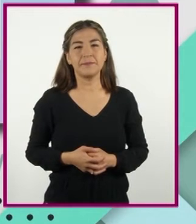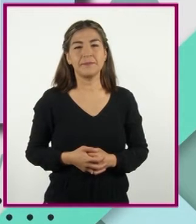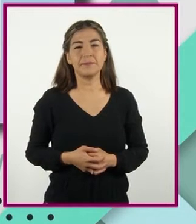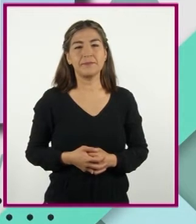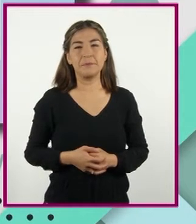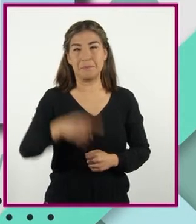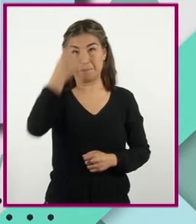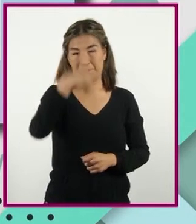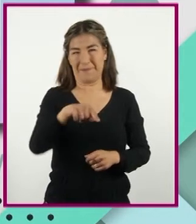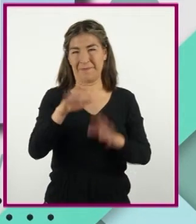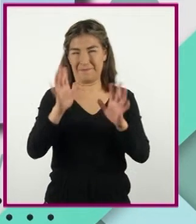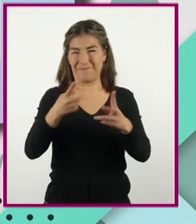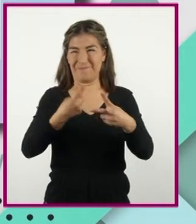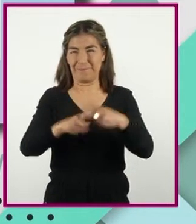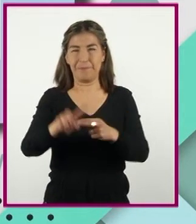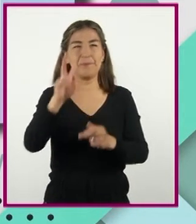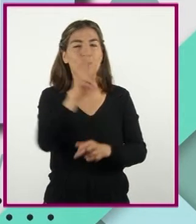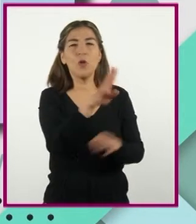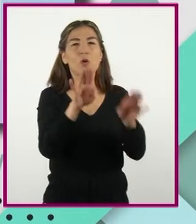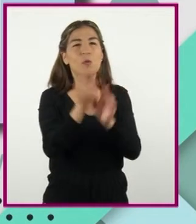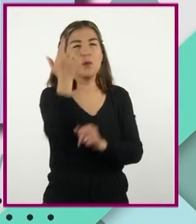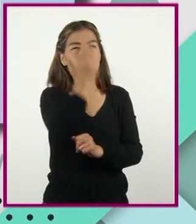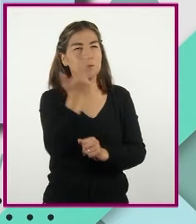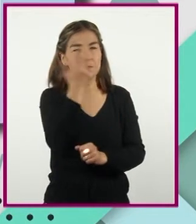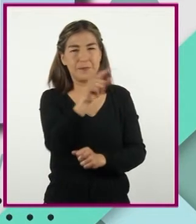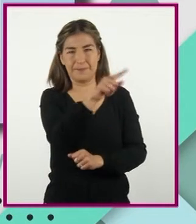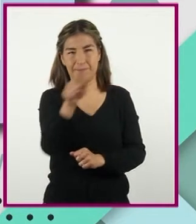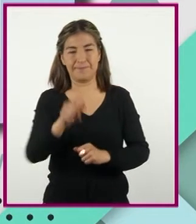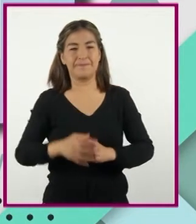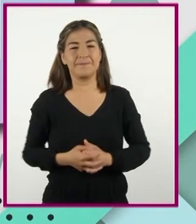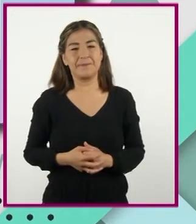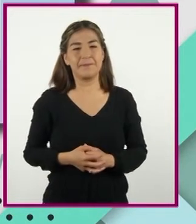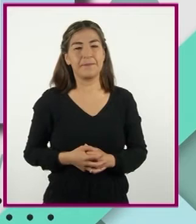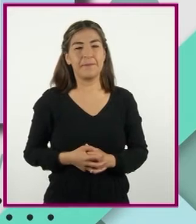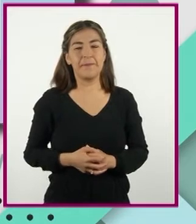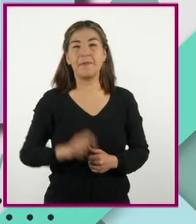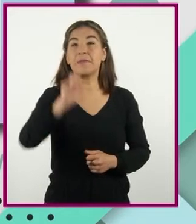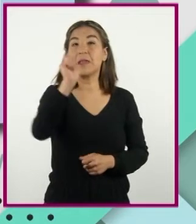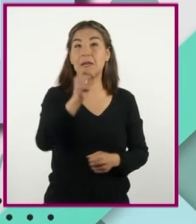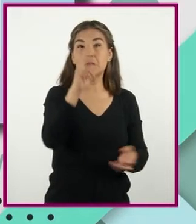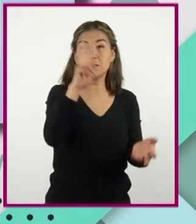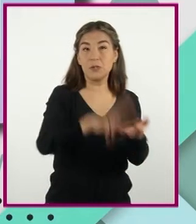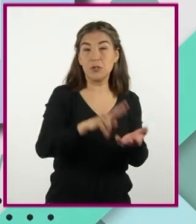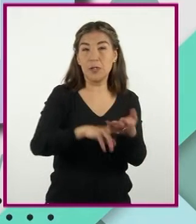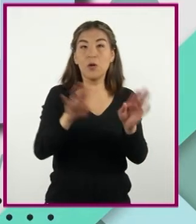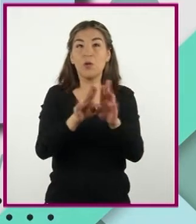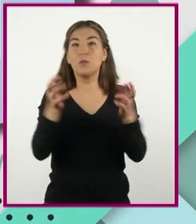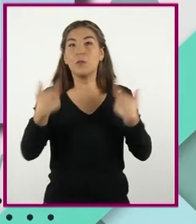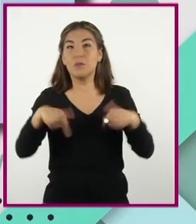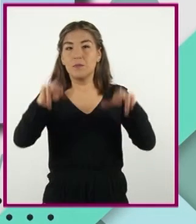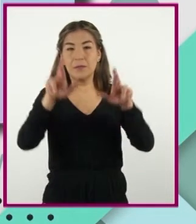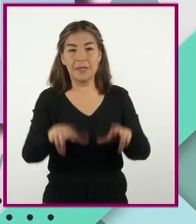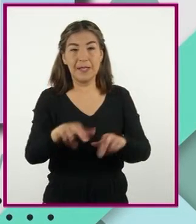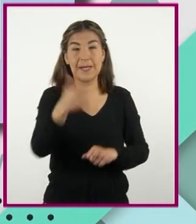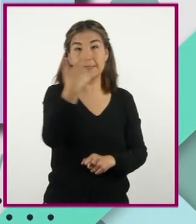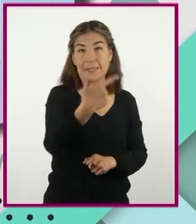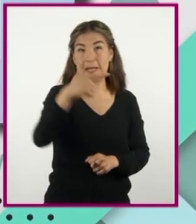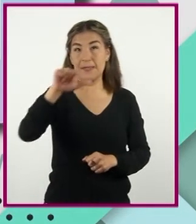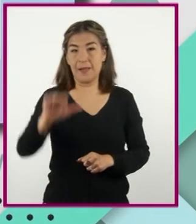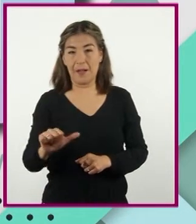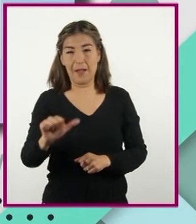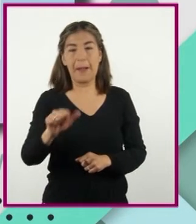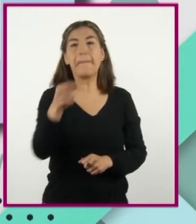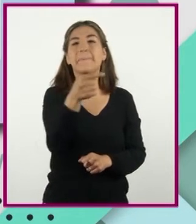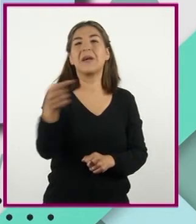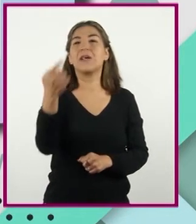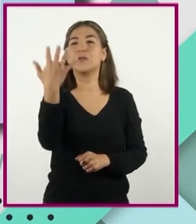Para comenzar, observen y reflexionen un poco. ¿Son equivalentes las expresiones 7a